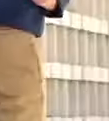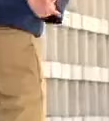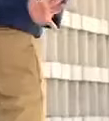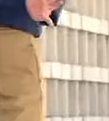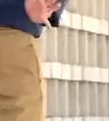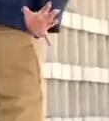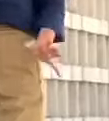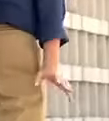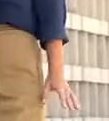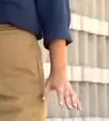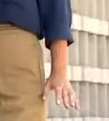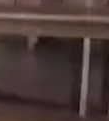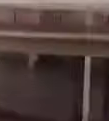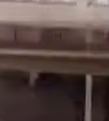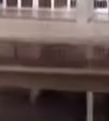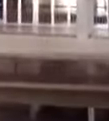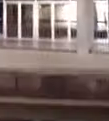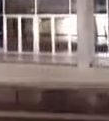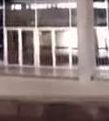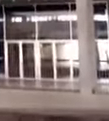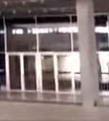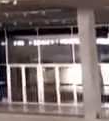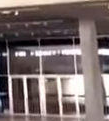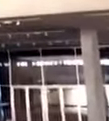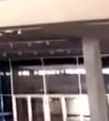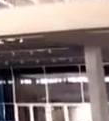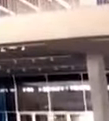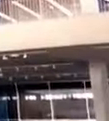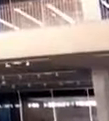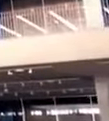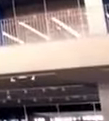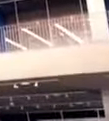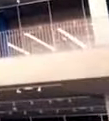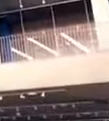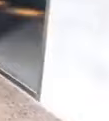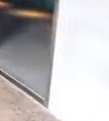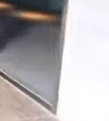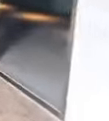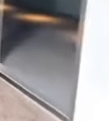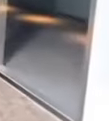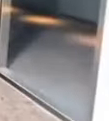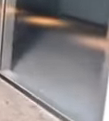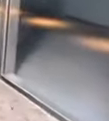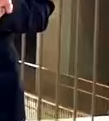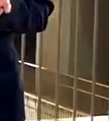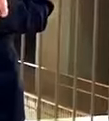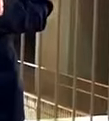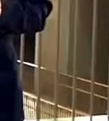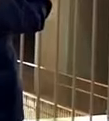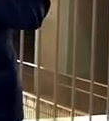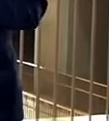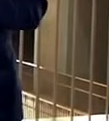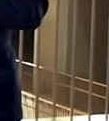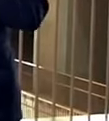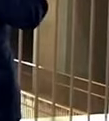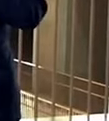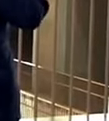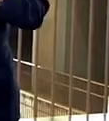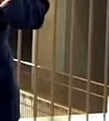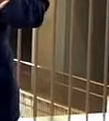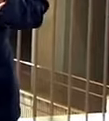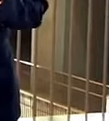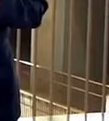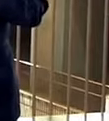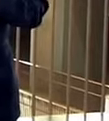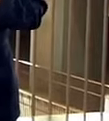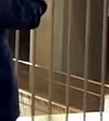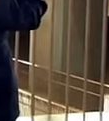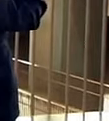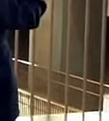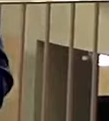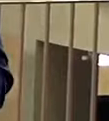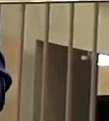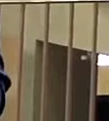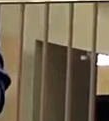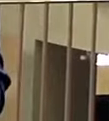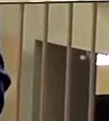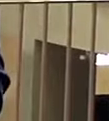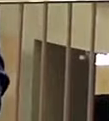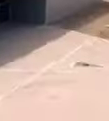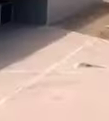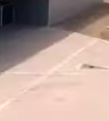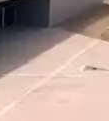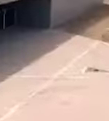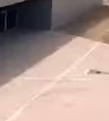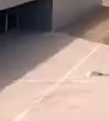esta maravillosa diversidad. Y nuestra misión efectivamente es preservar esas piezas arqueológicas o históricas que representan lo que somos, nuestra